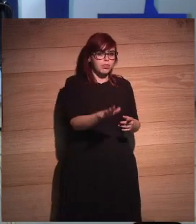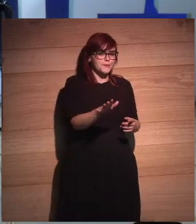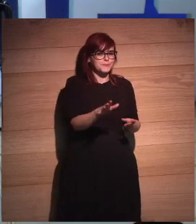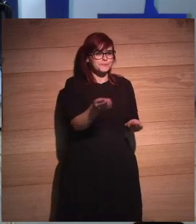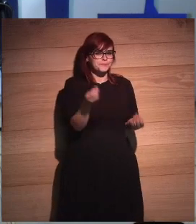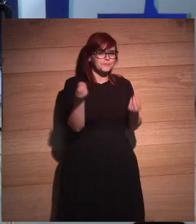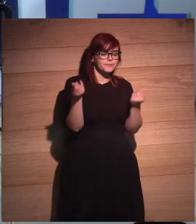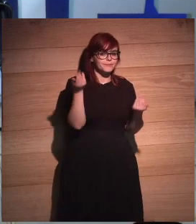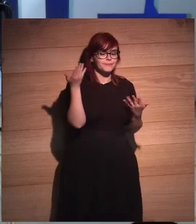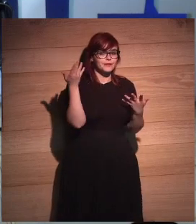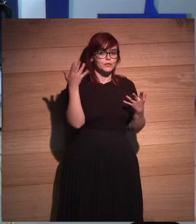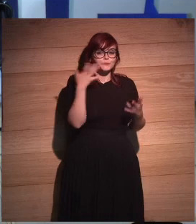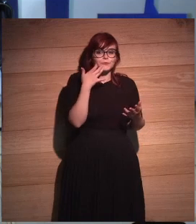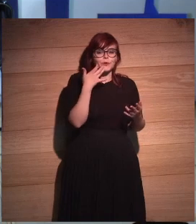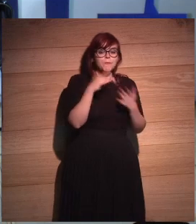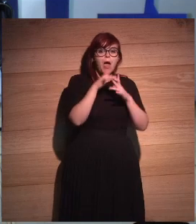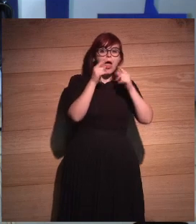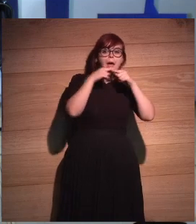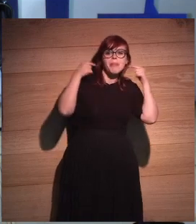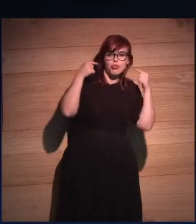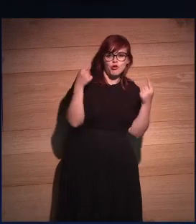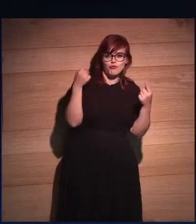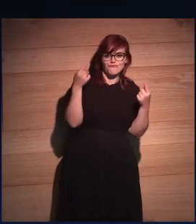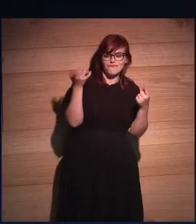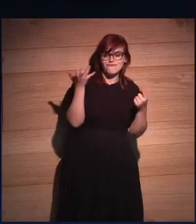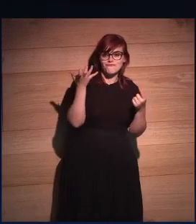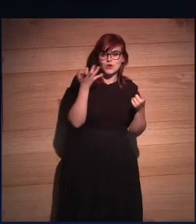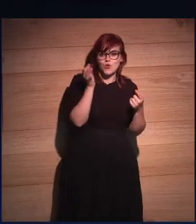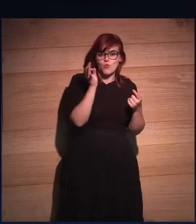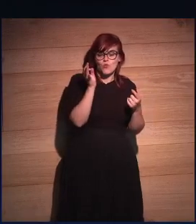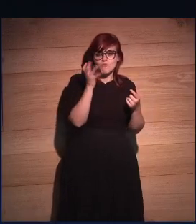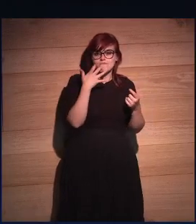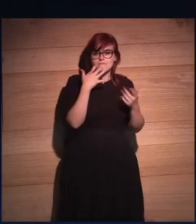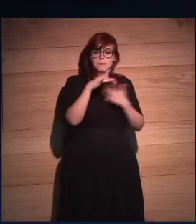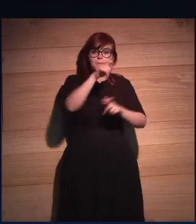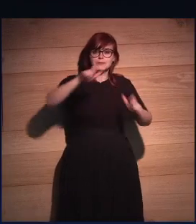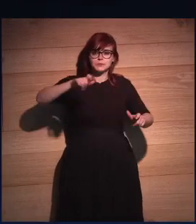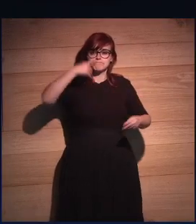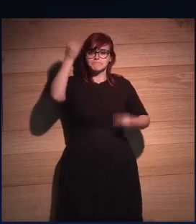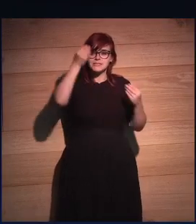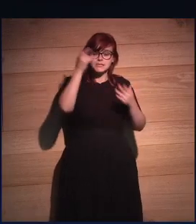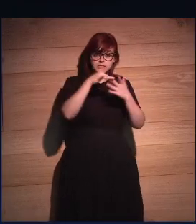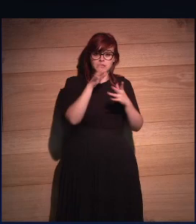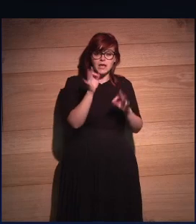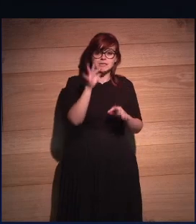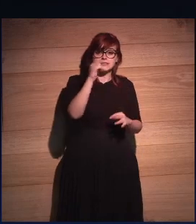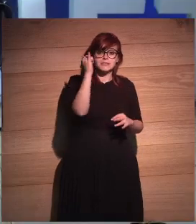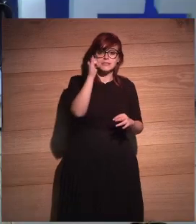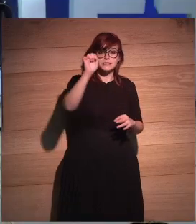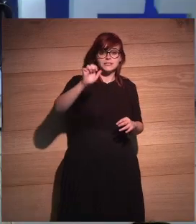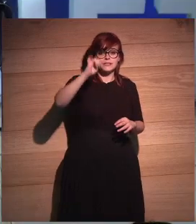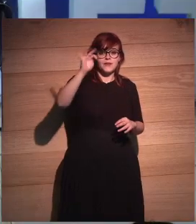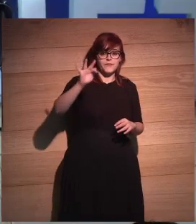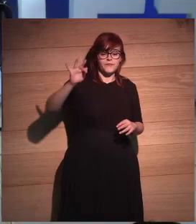con yo qué sé, pues Amazon, por ejemplo. Mucha gente piensa que Jeff Bezos, el dueño de Amazon,